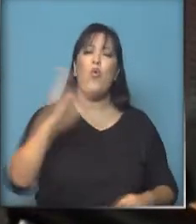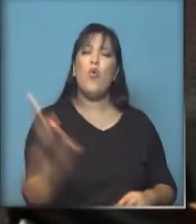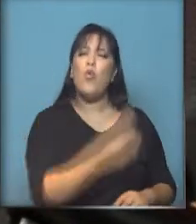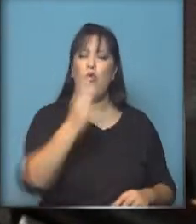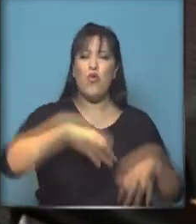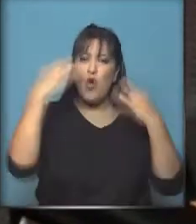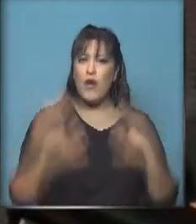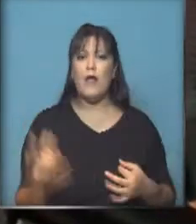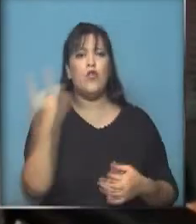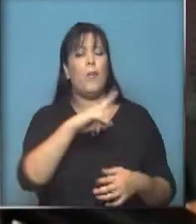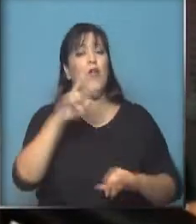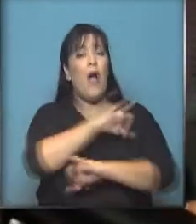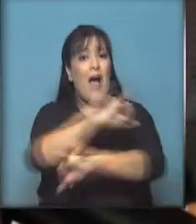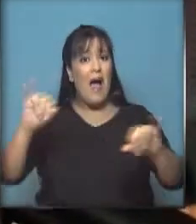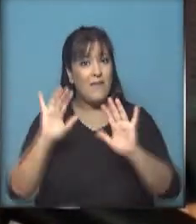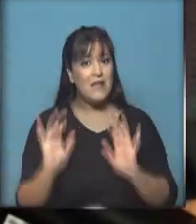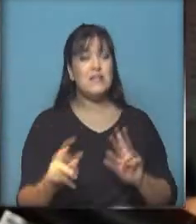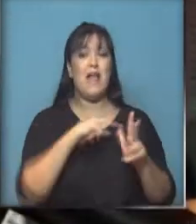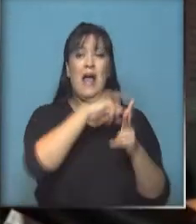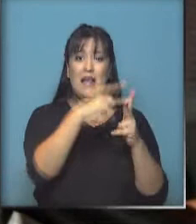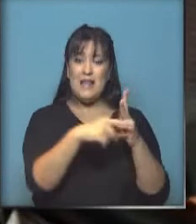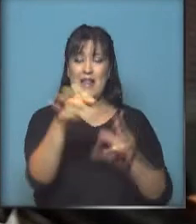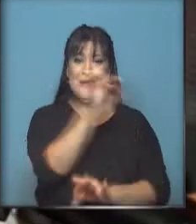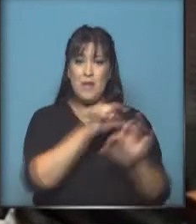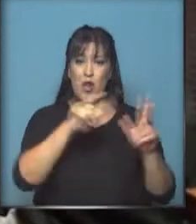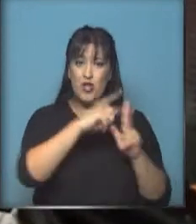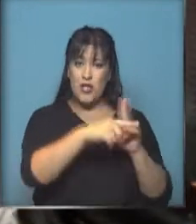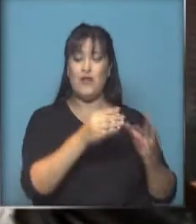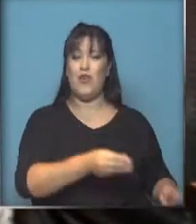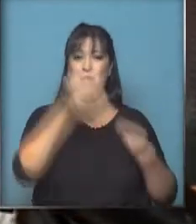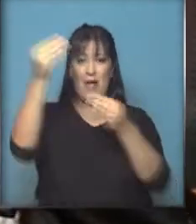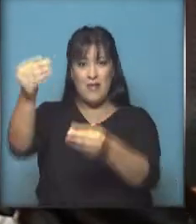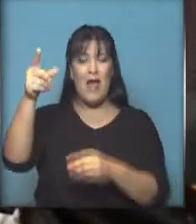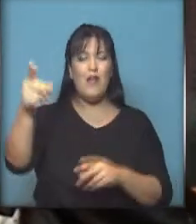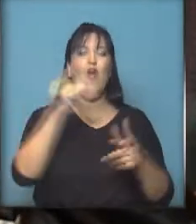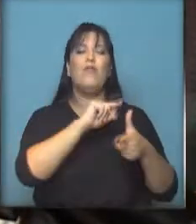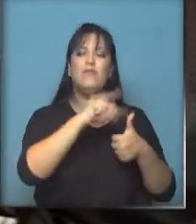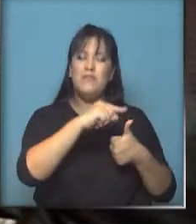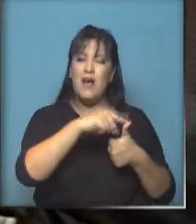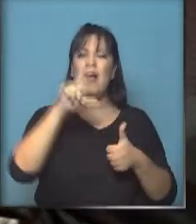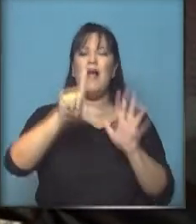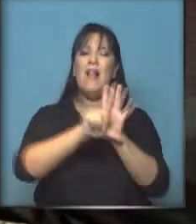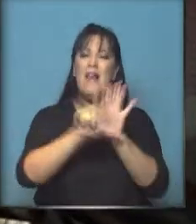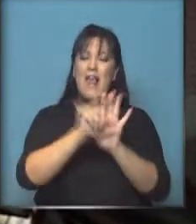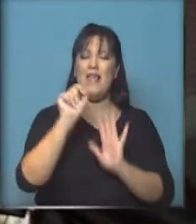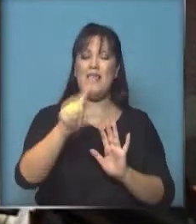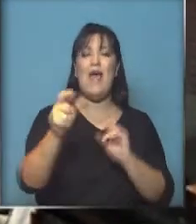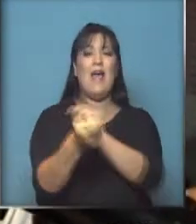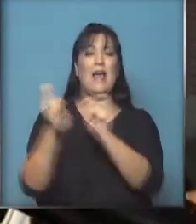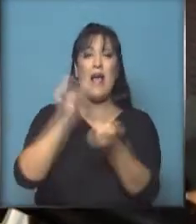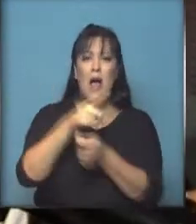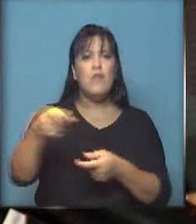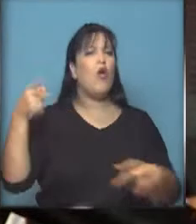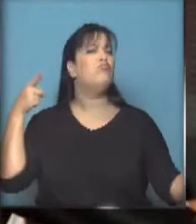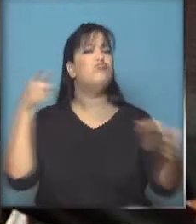Pero advirtieron que uno de los tres proyectos enviados al Congreso Nacional, el denominado Ley de Reforma del Abastecimiento, no cumple con estos